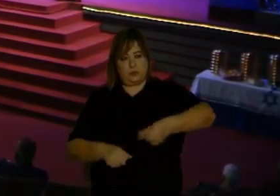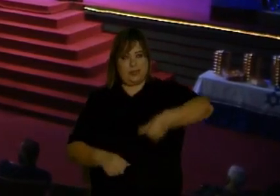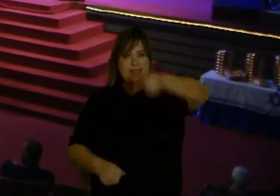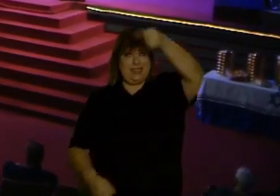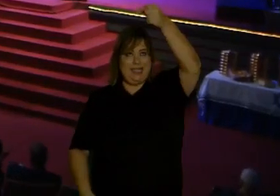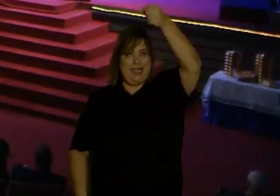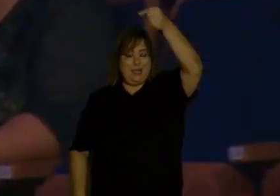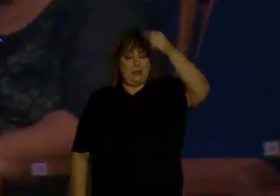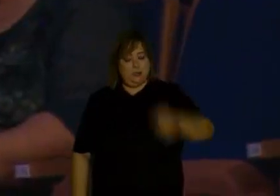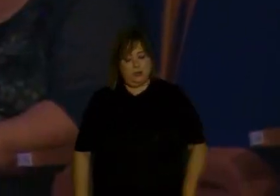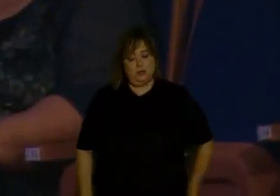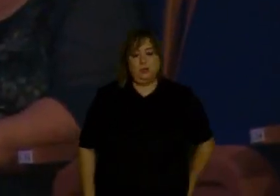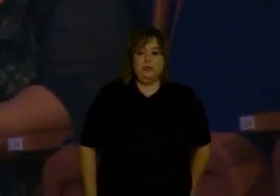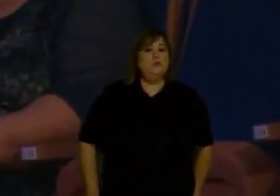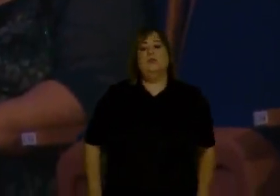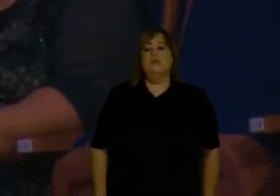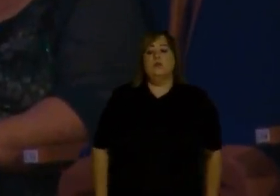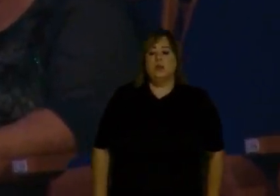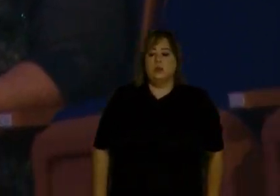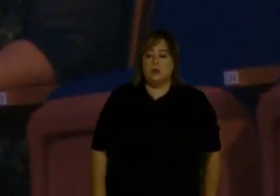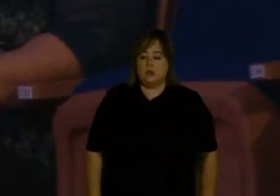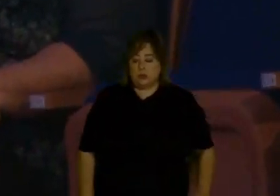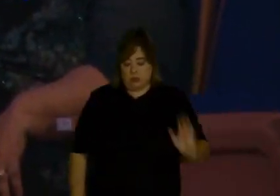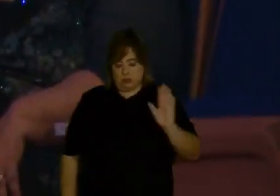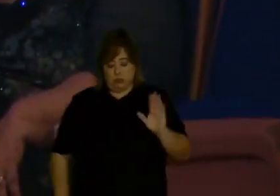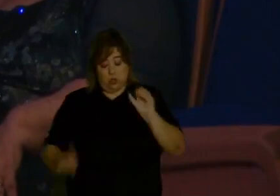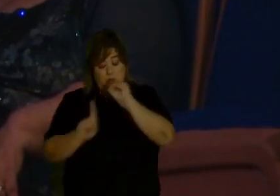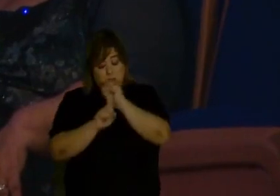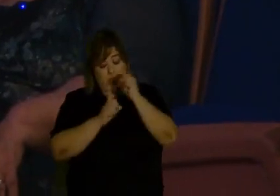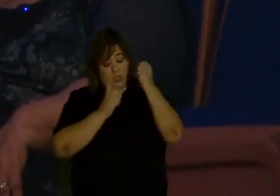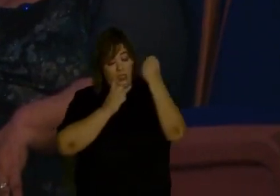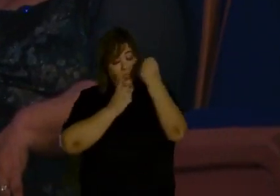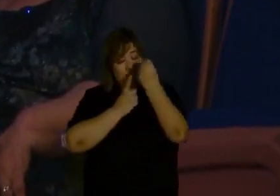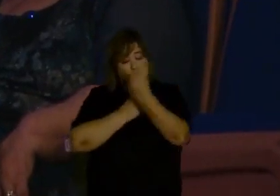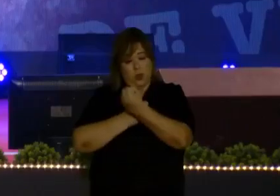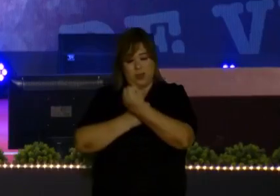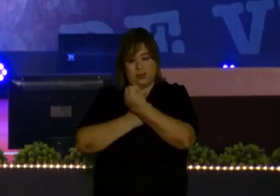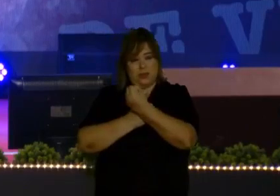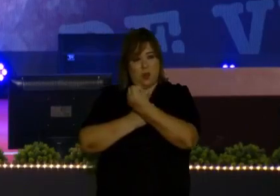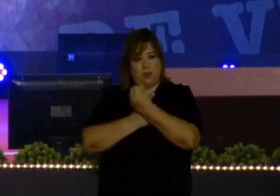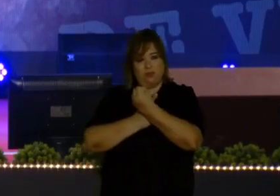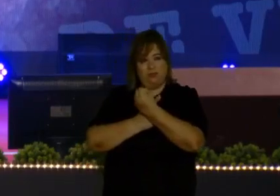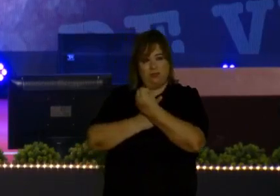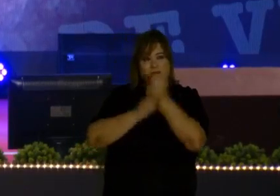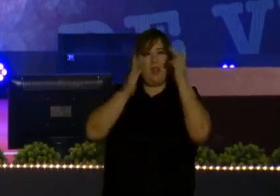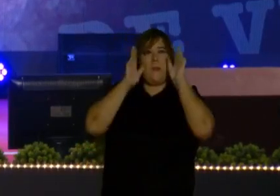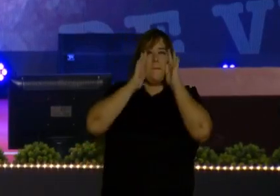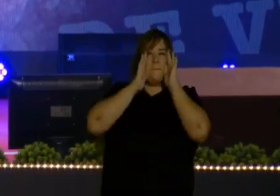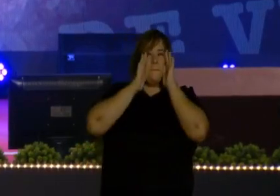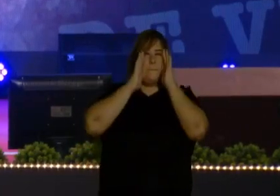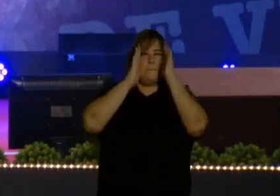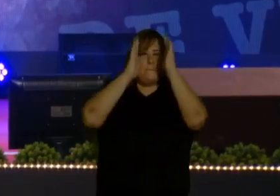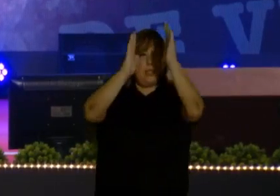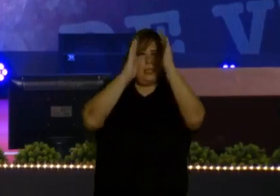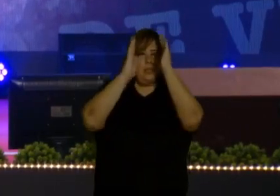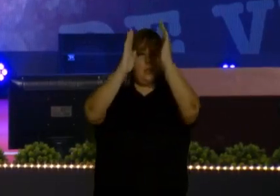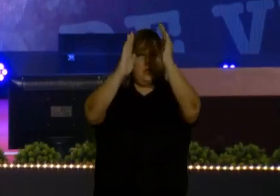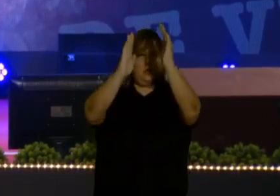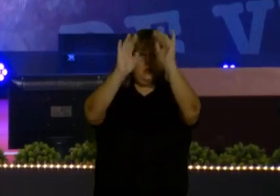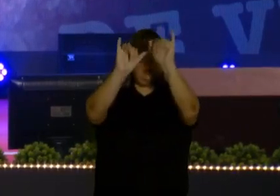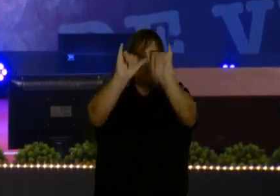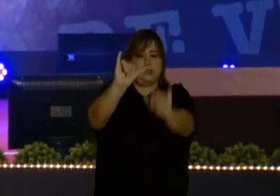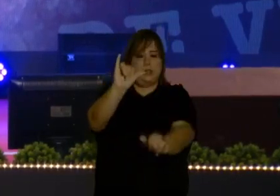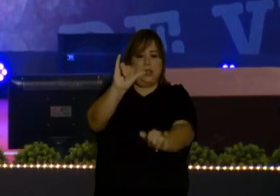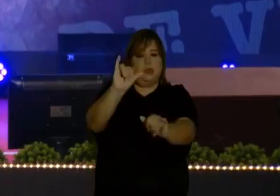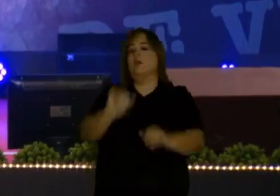Escuche bien, que nuestras circunstancias no cambien nuestra visión para con Dios, porque las